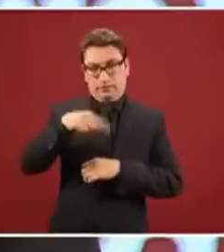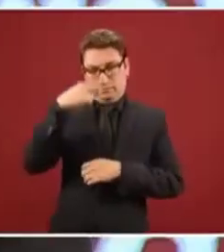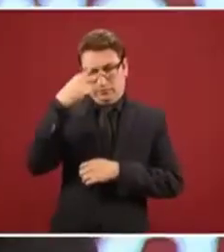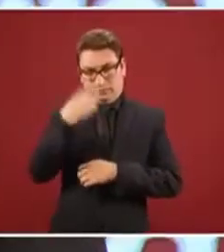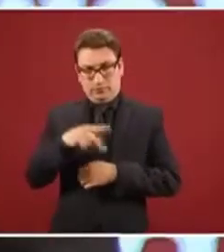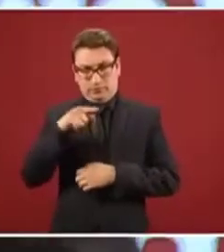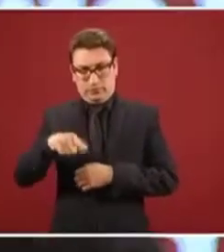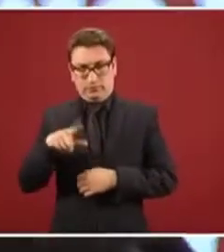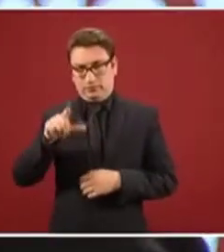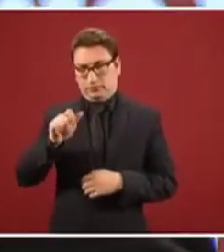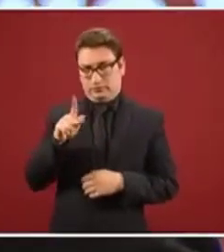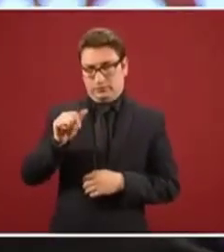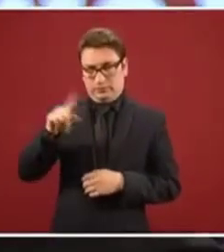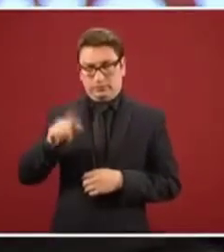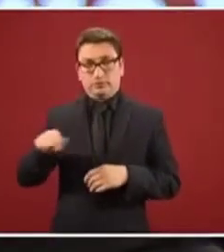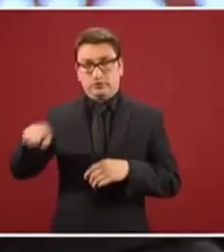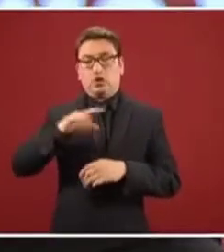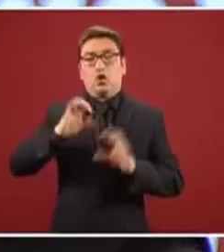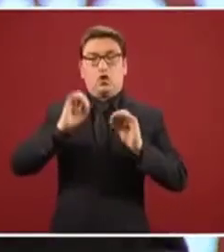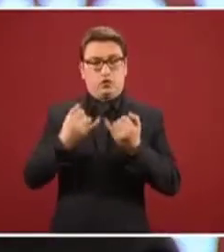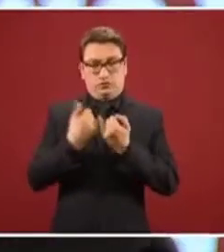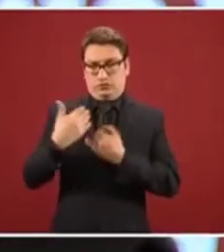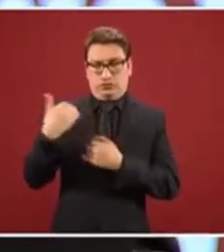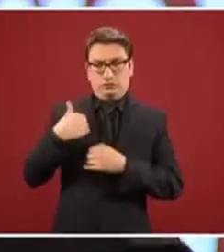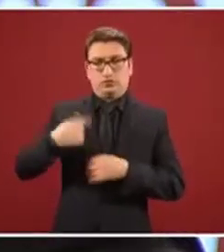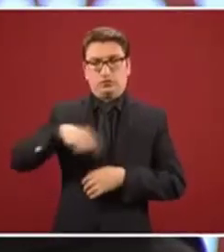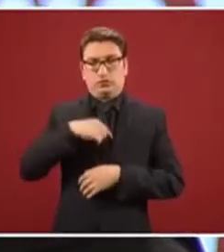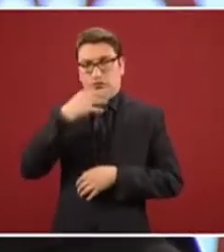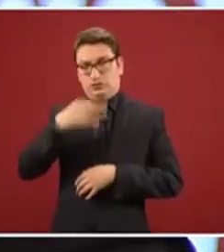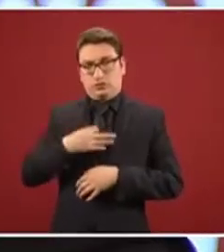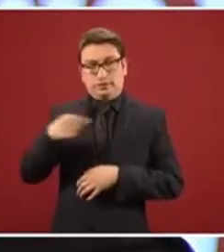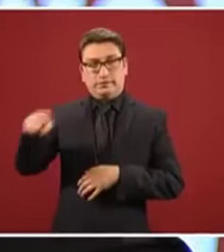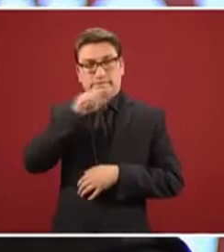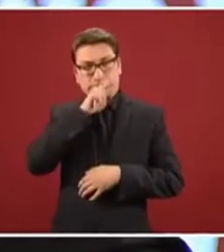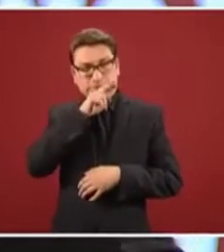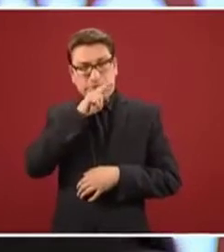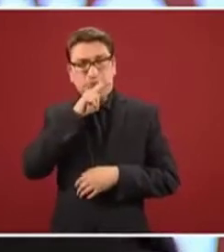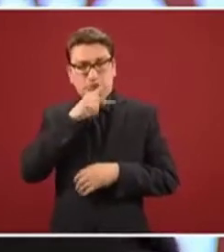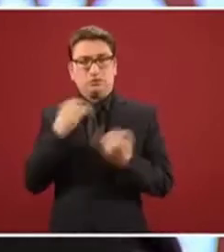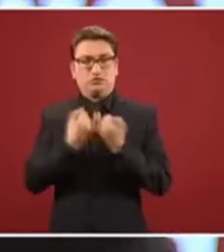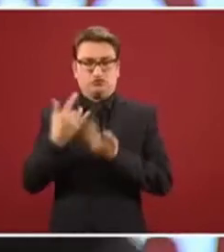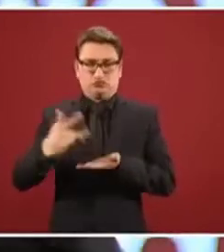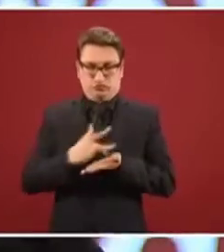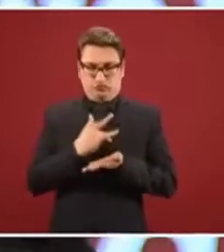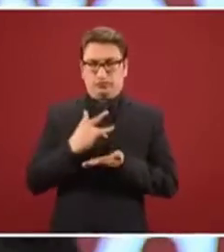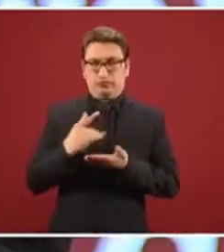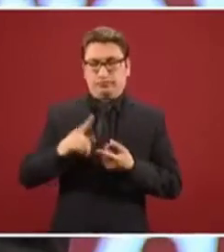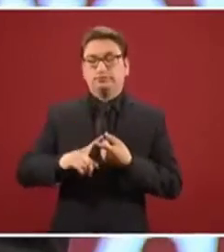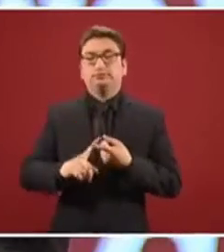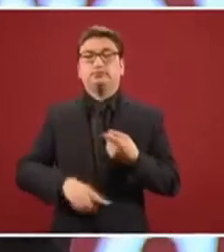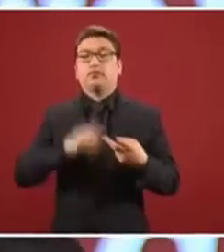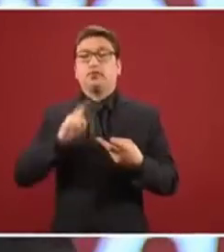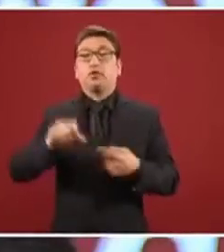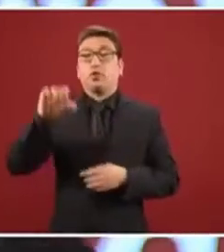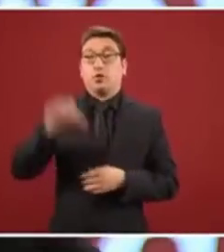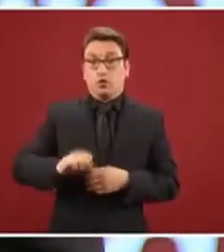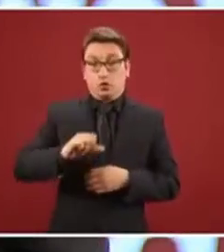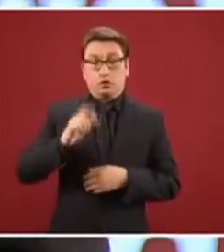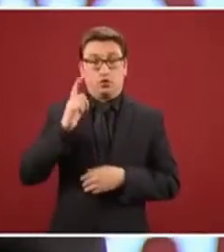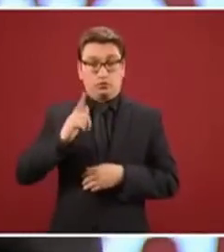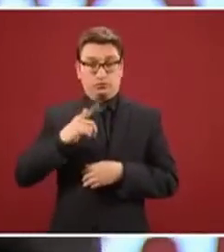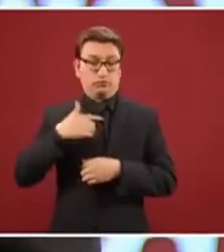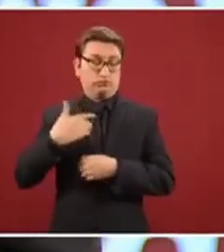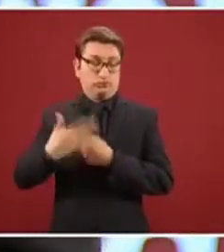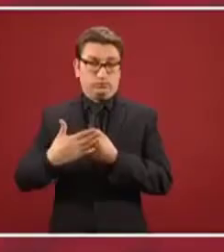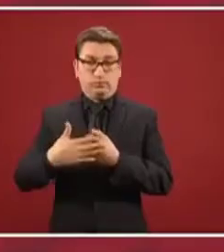en La Paz o con nosotros, manifestando su preocupación y su solidaridad. El día de hoy esperamos que haya más